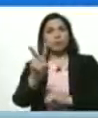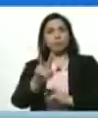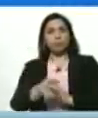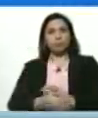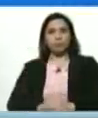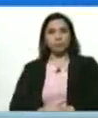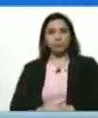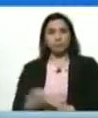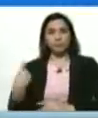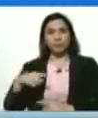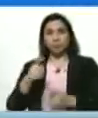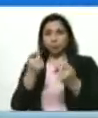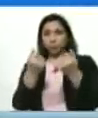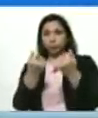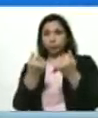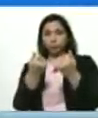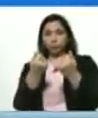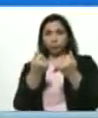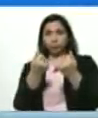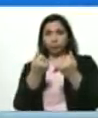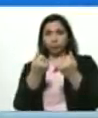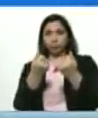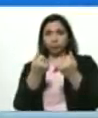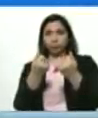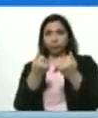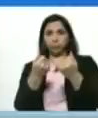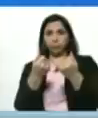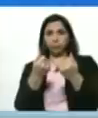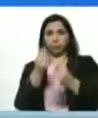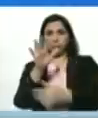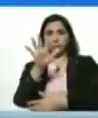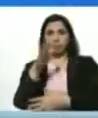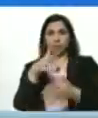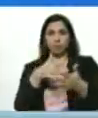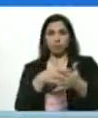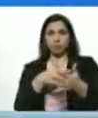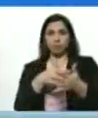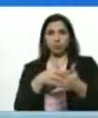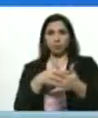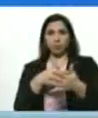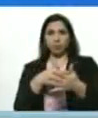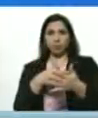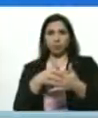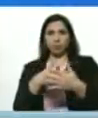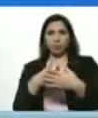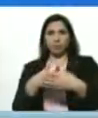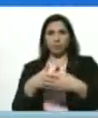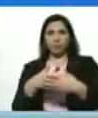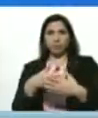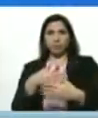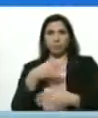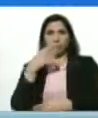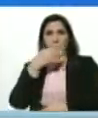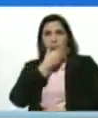va a tener un costo de 5 mil bolívares el litro y